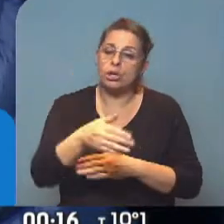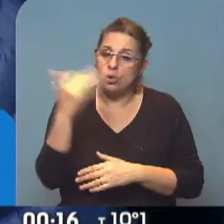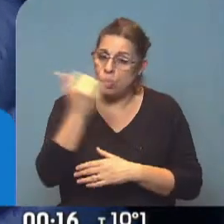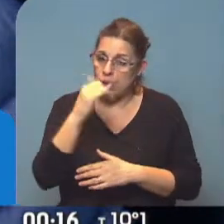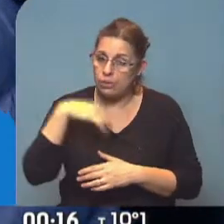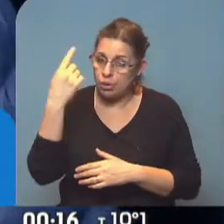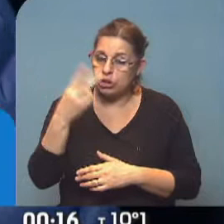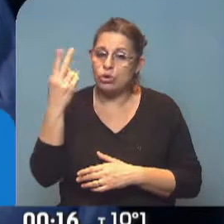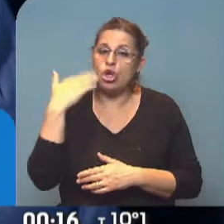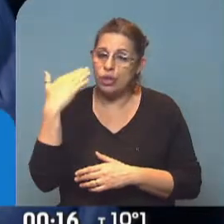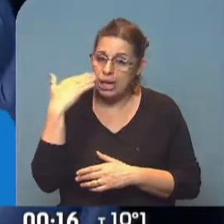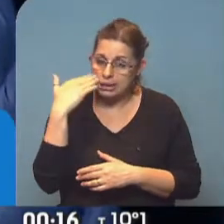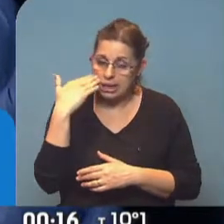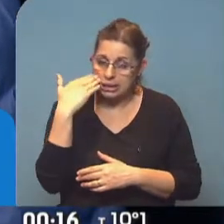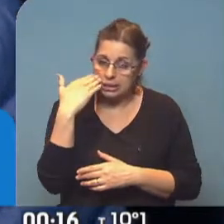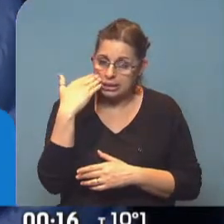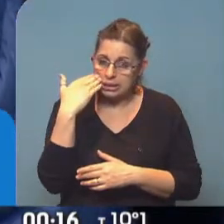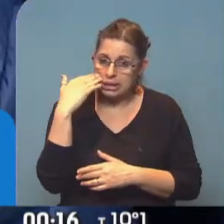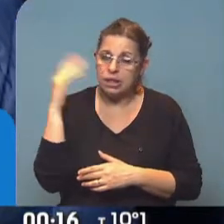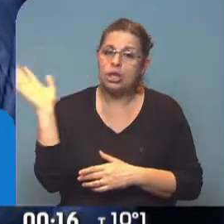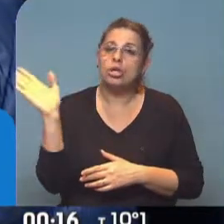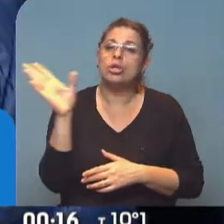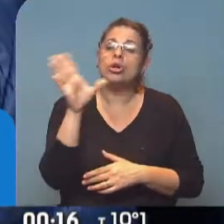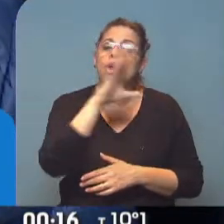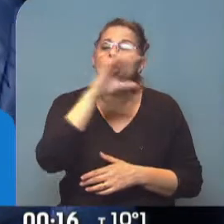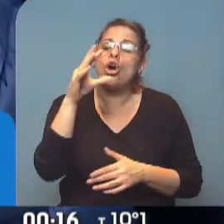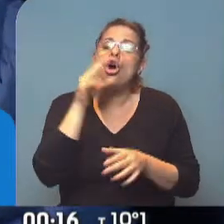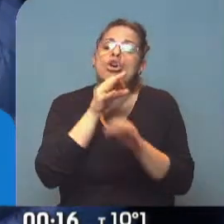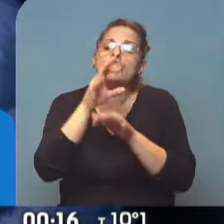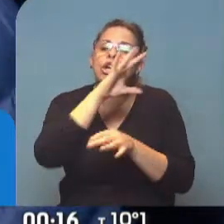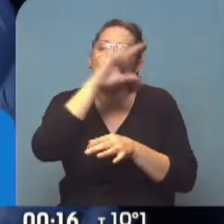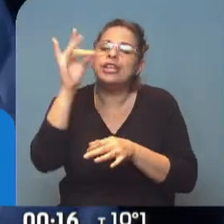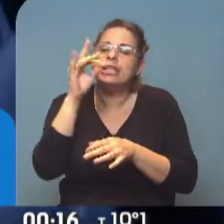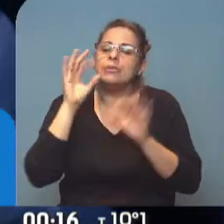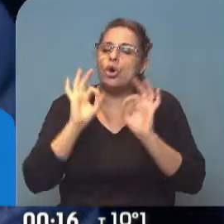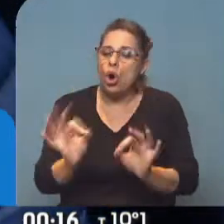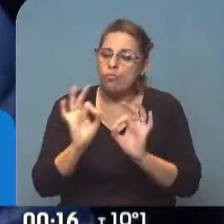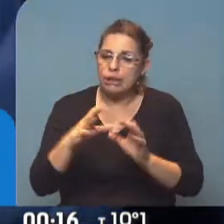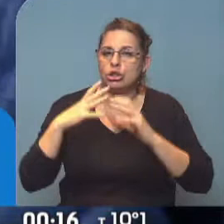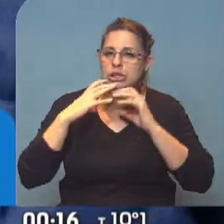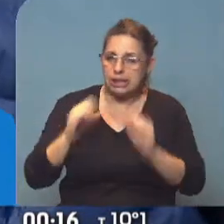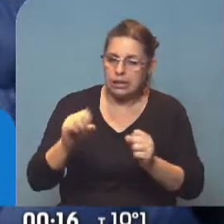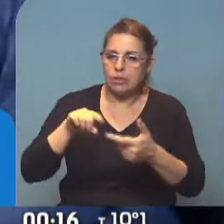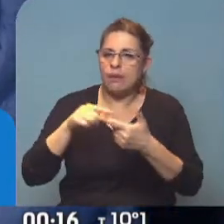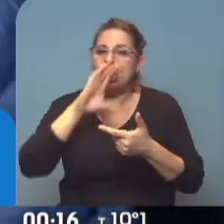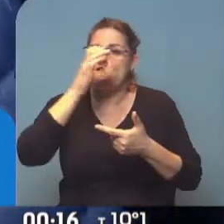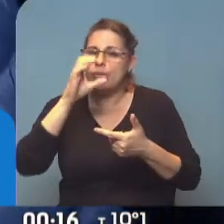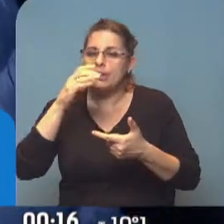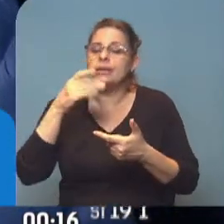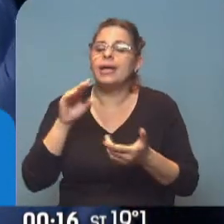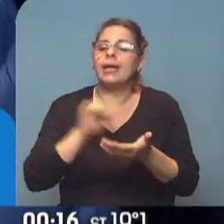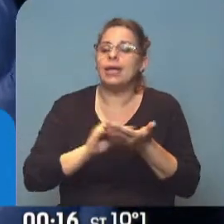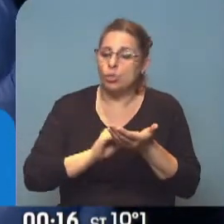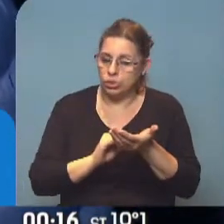las 14 horas con todo el Consejo Directivo de la CGT, o sea, Secretariado y Comité Ejecutivo. Esto